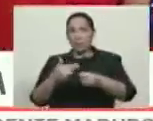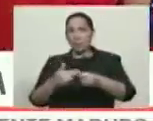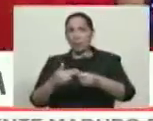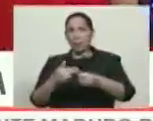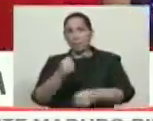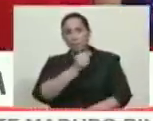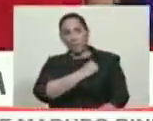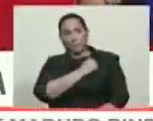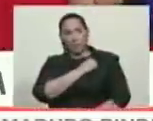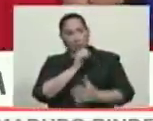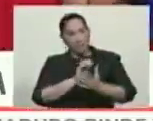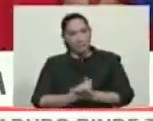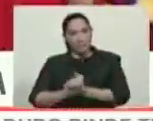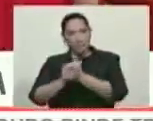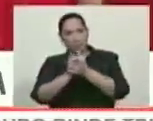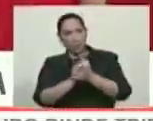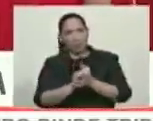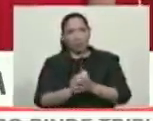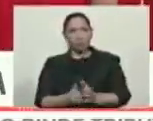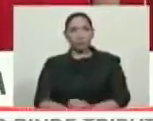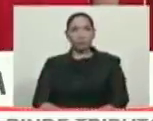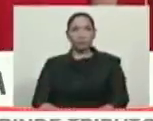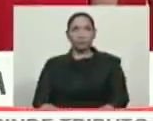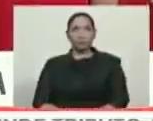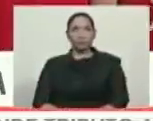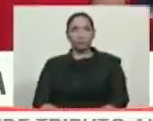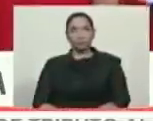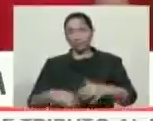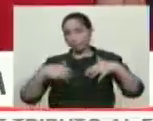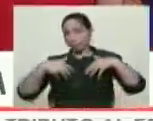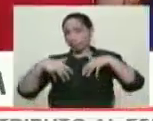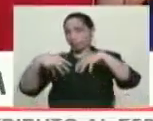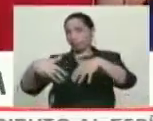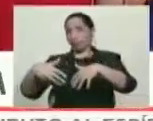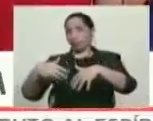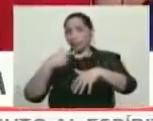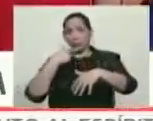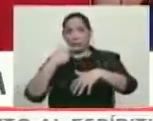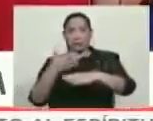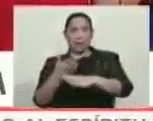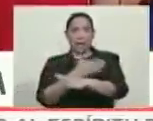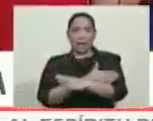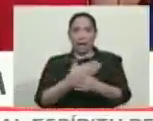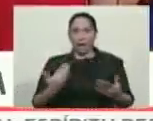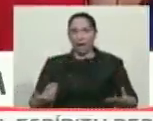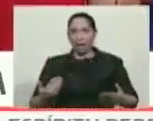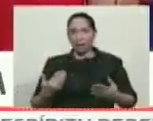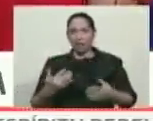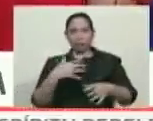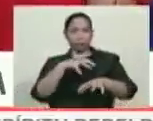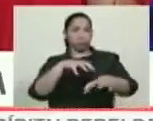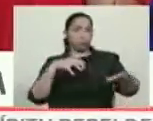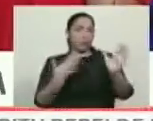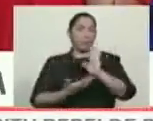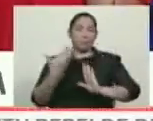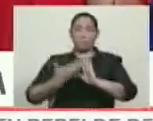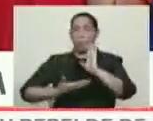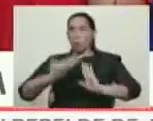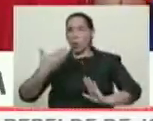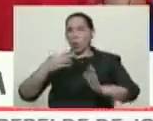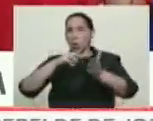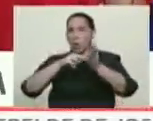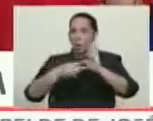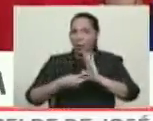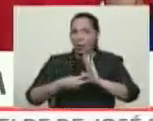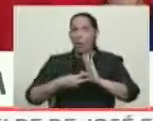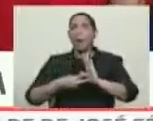compañero Will Rangel. Esta marcha, les decía al inicio, es extremadamente importante y significativa